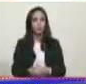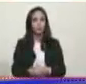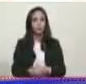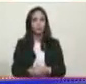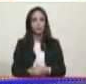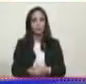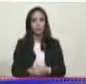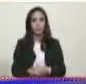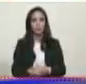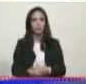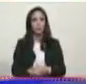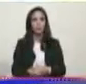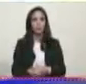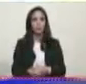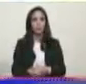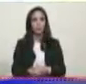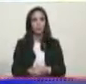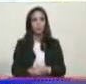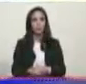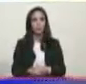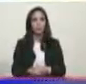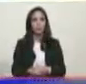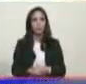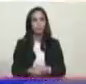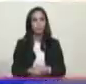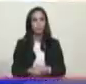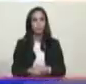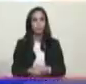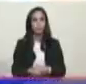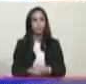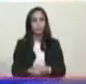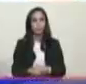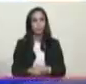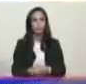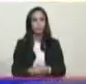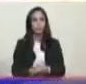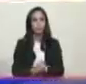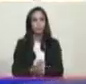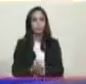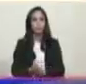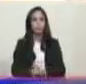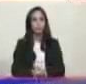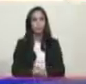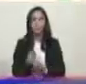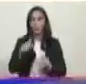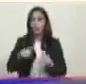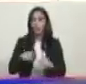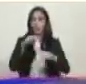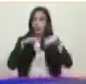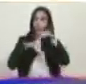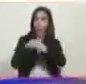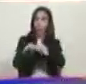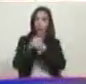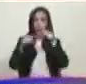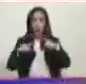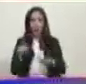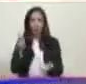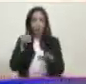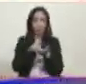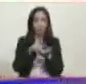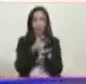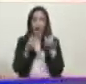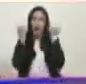Y llegamos al metro y nos reciben con la buena noticia de que